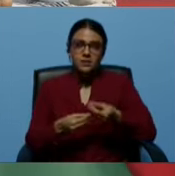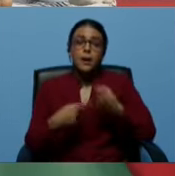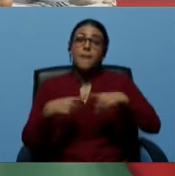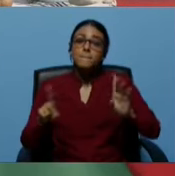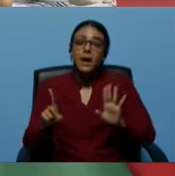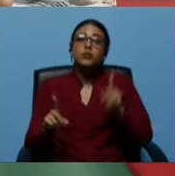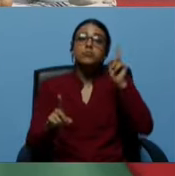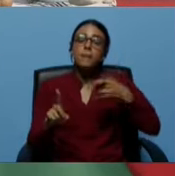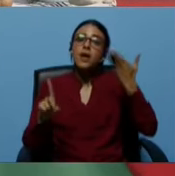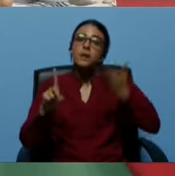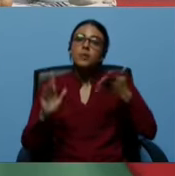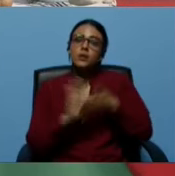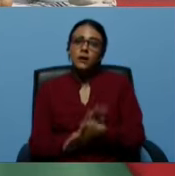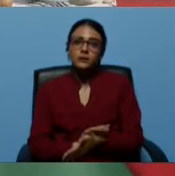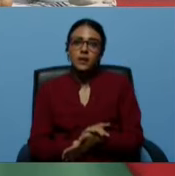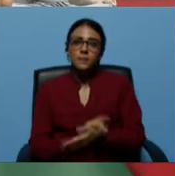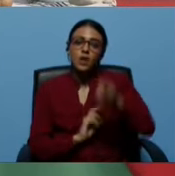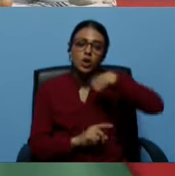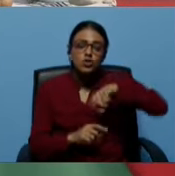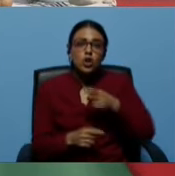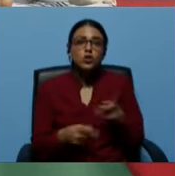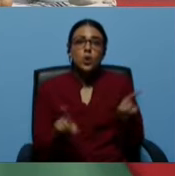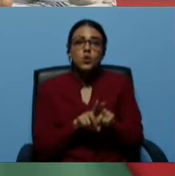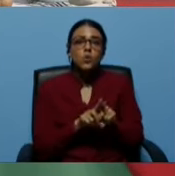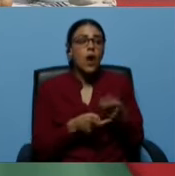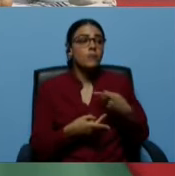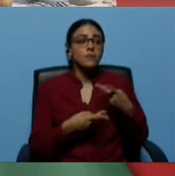fundamentalmente invitamos pues